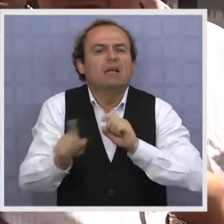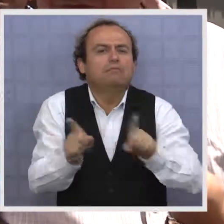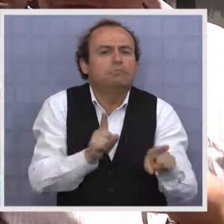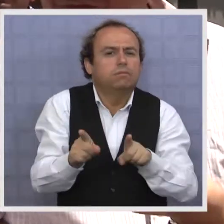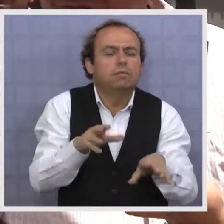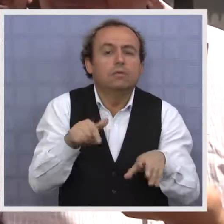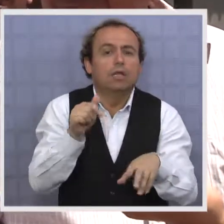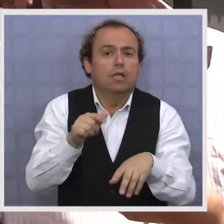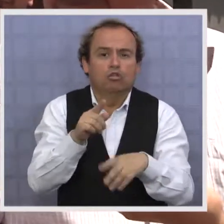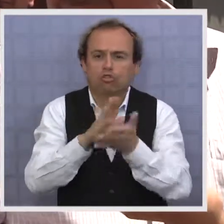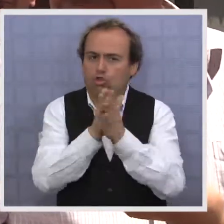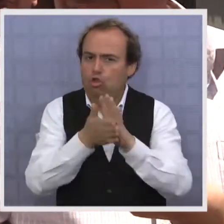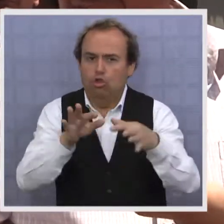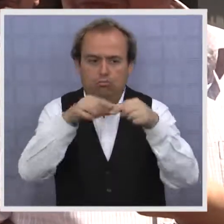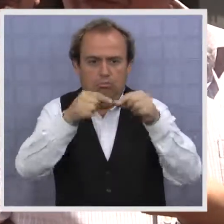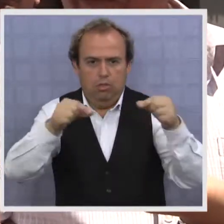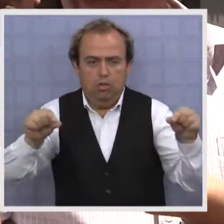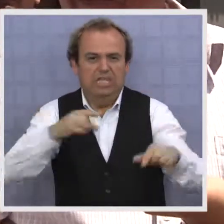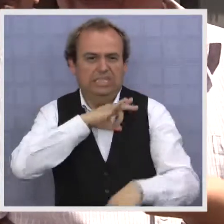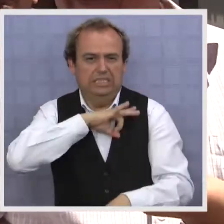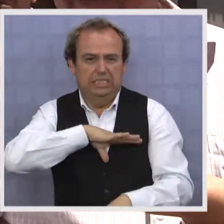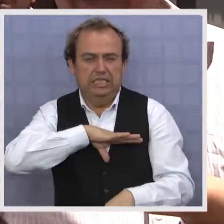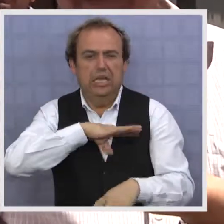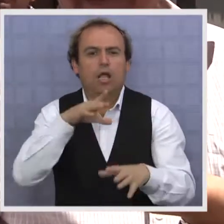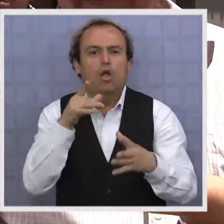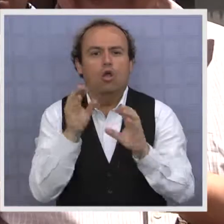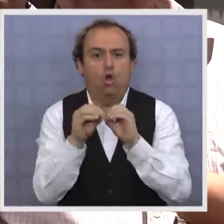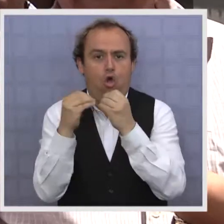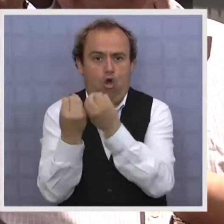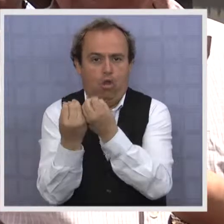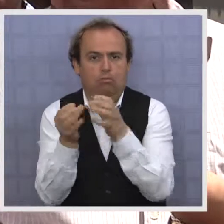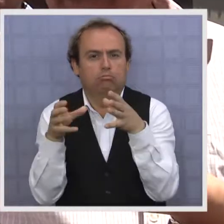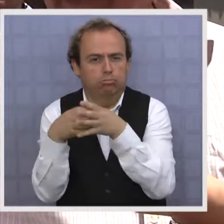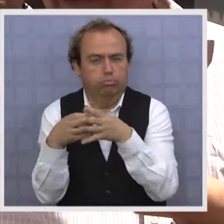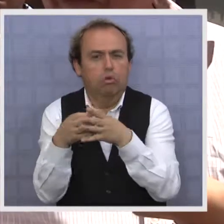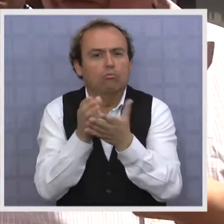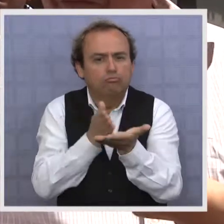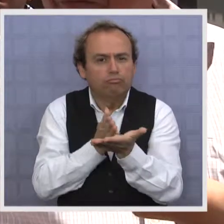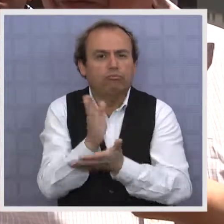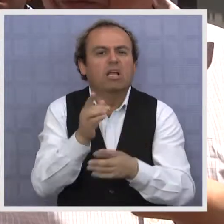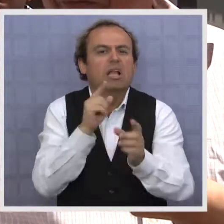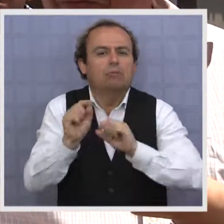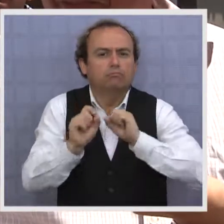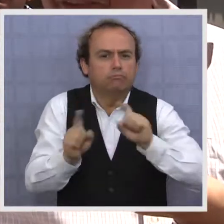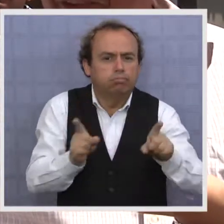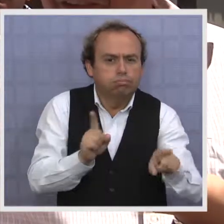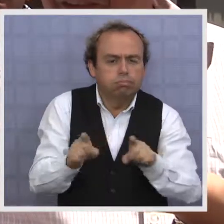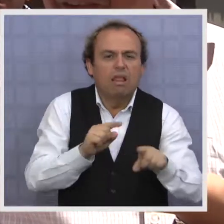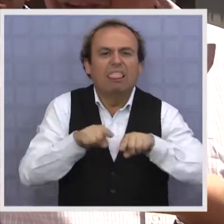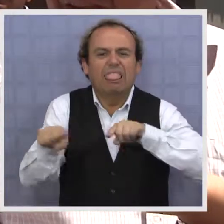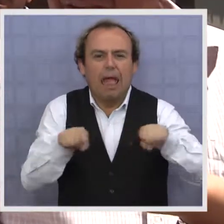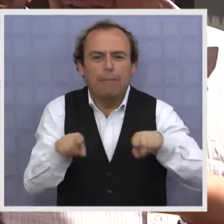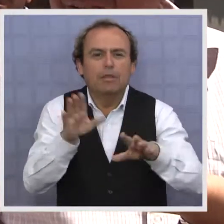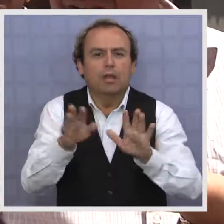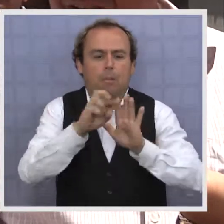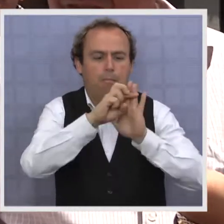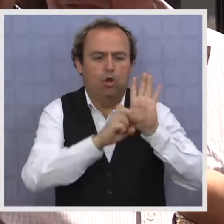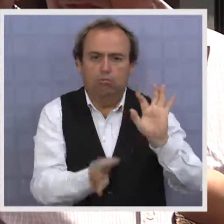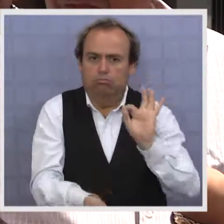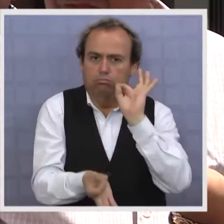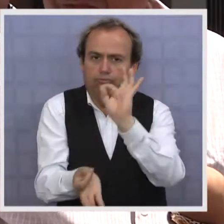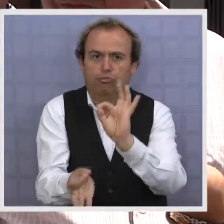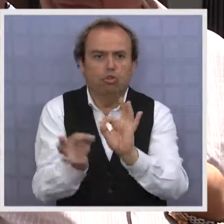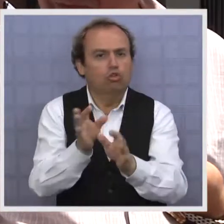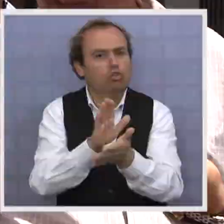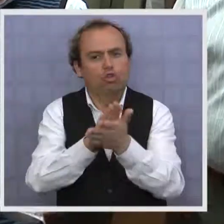llevando a cabo a nivel nacional. Las organizaciones hemos determinado que hoy día es el día en el cual iniciamos nuestra negociación y se hace entrega formalmente del proyecto, y esto se está haciendo en